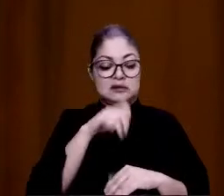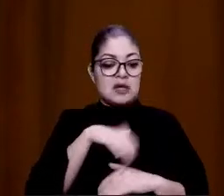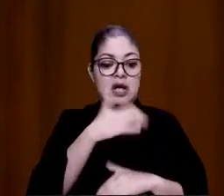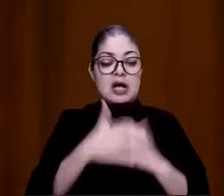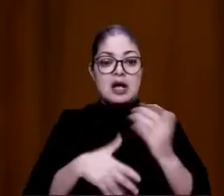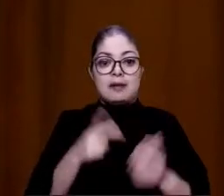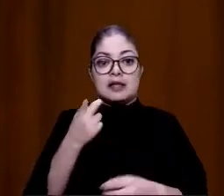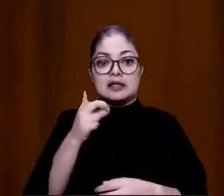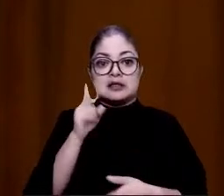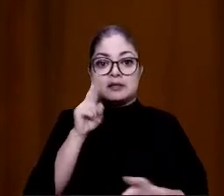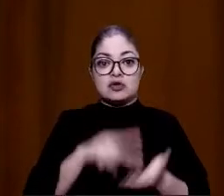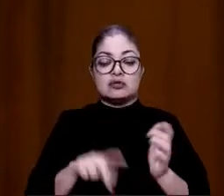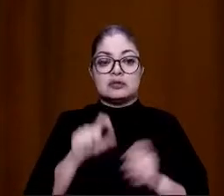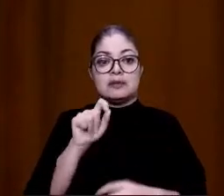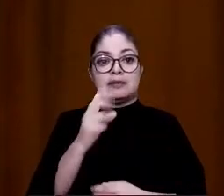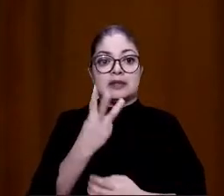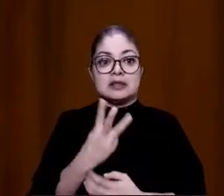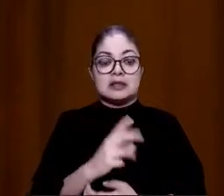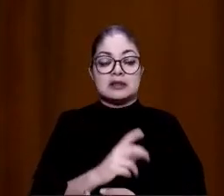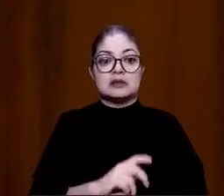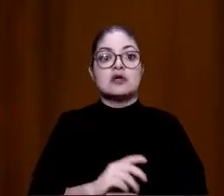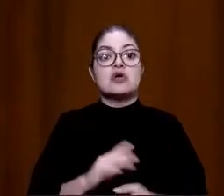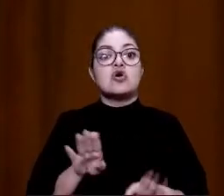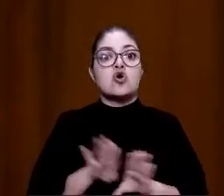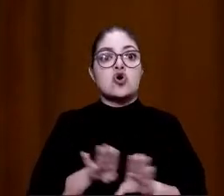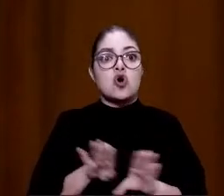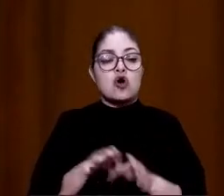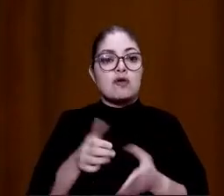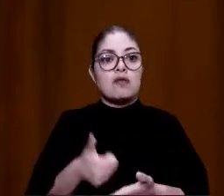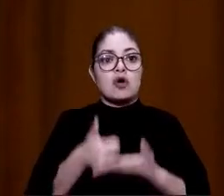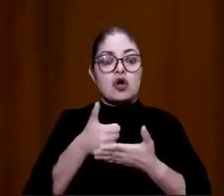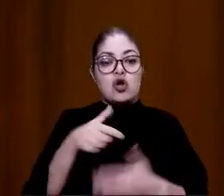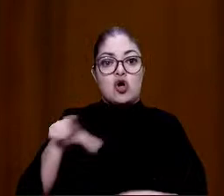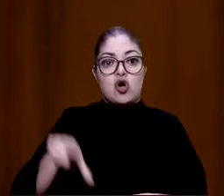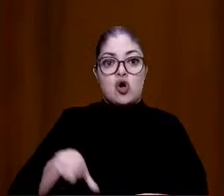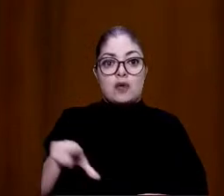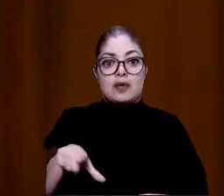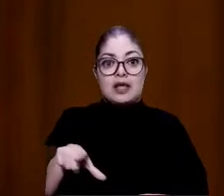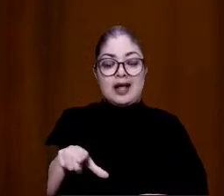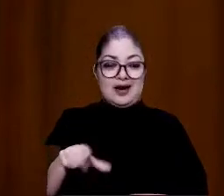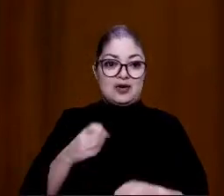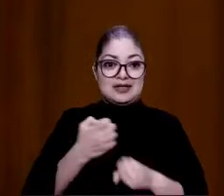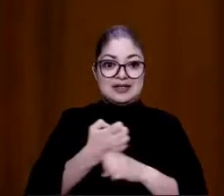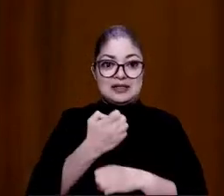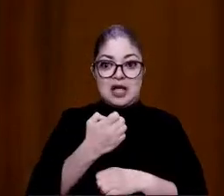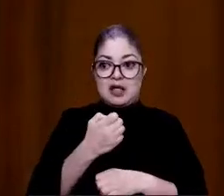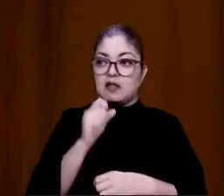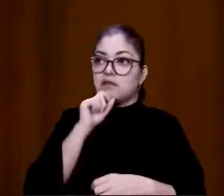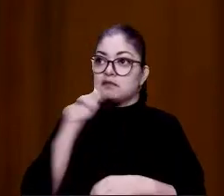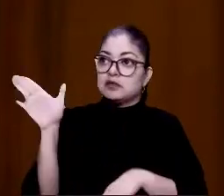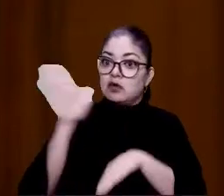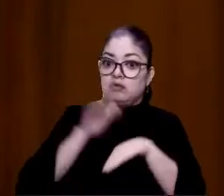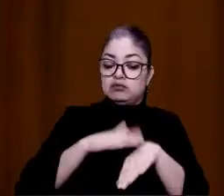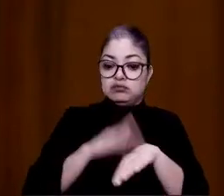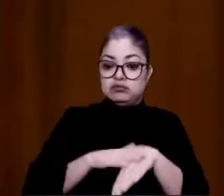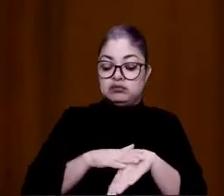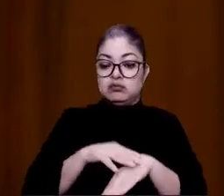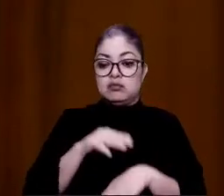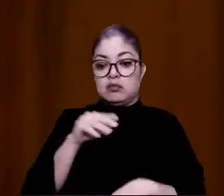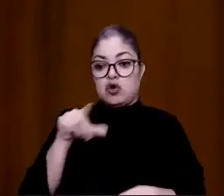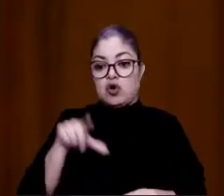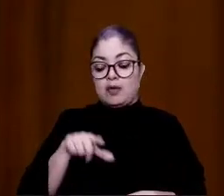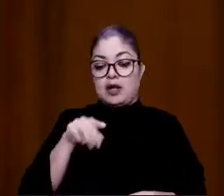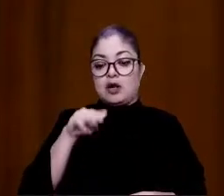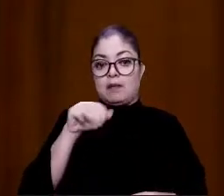del 2023. ¿Cómo ha ayudado el gobierno del Estado por instrucción del gobernador del Mazo? Primero, hemos